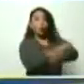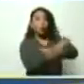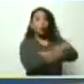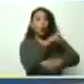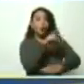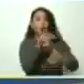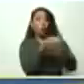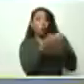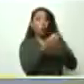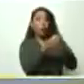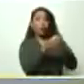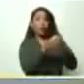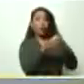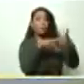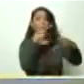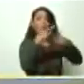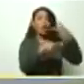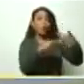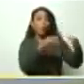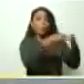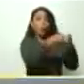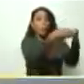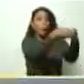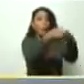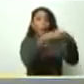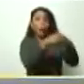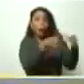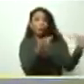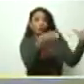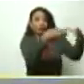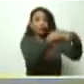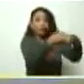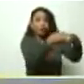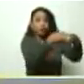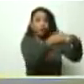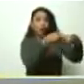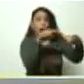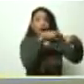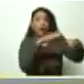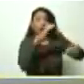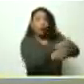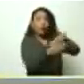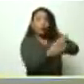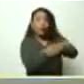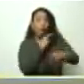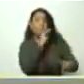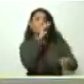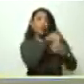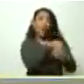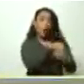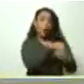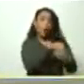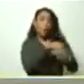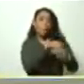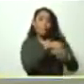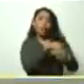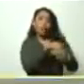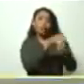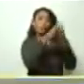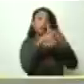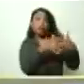políticos de la derecha golpista, intervencionista, progringa